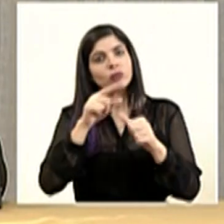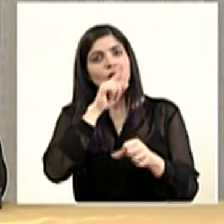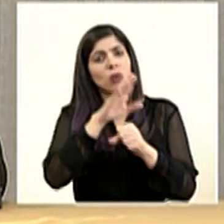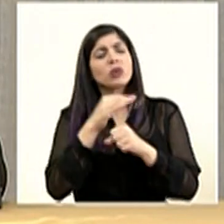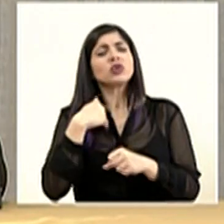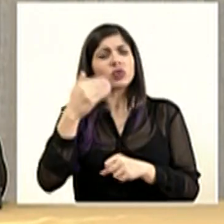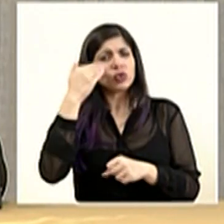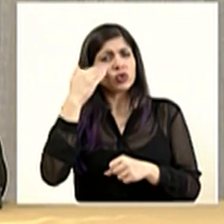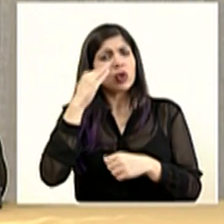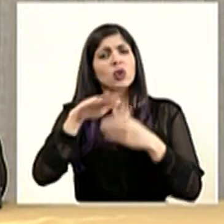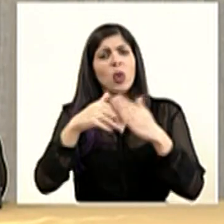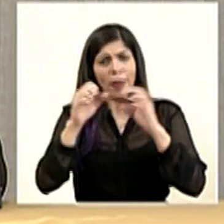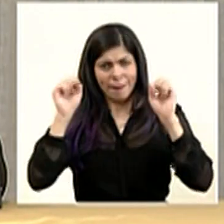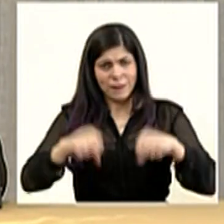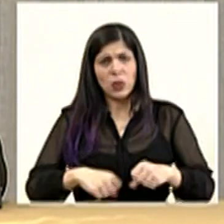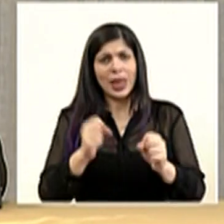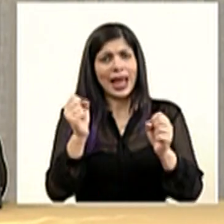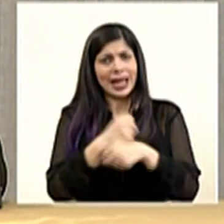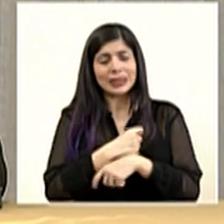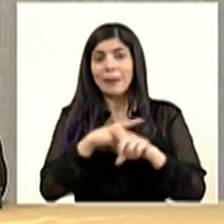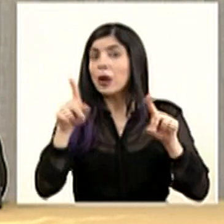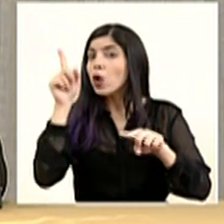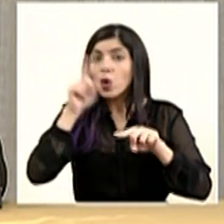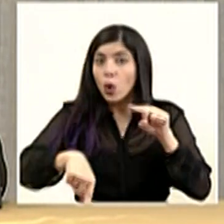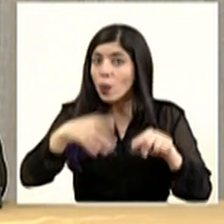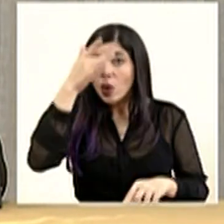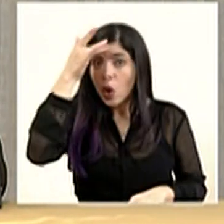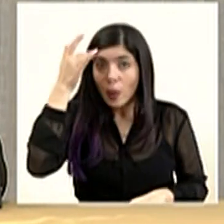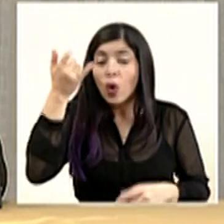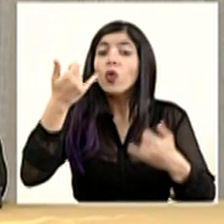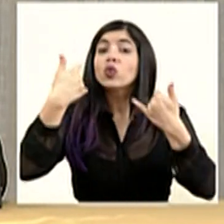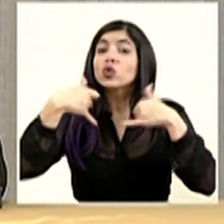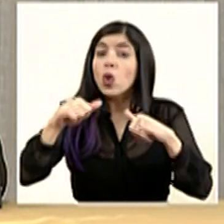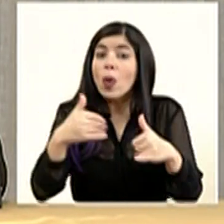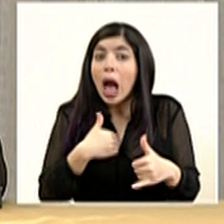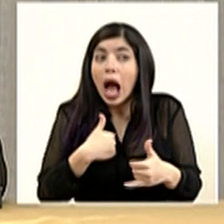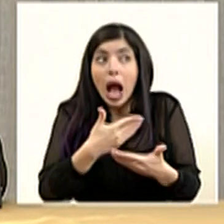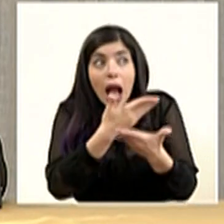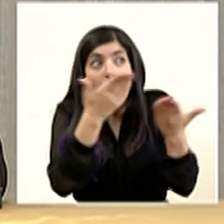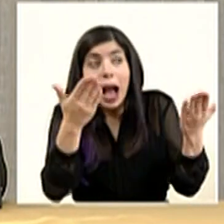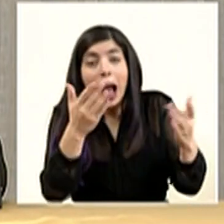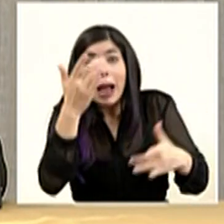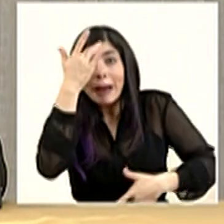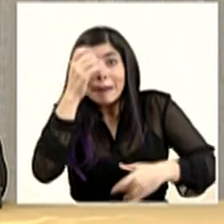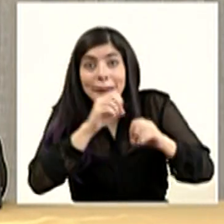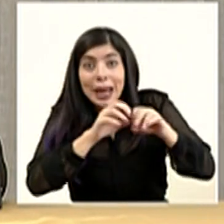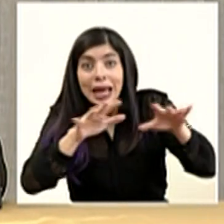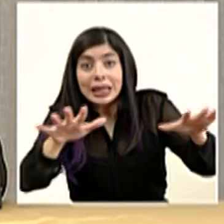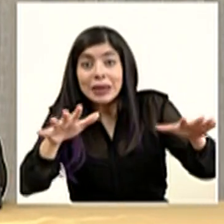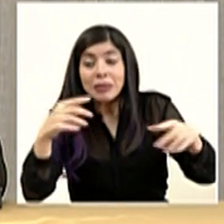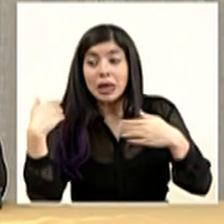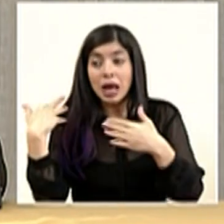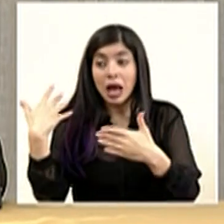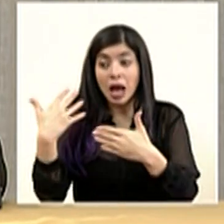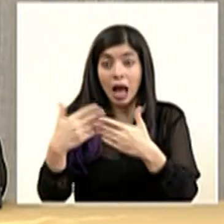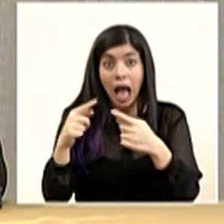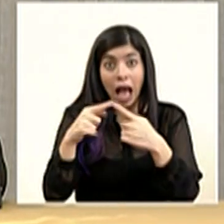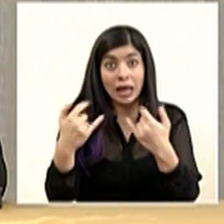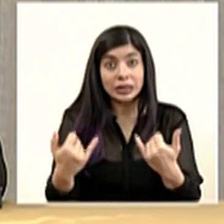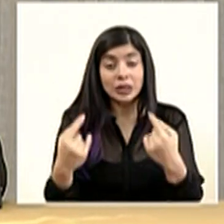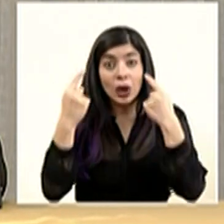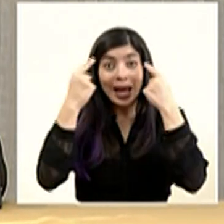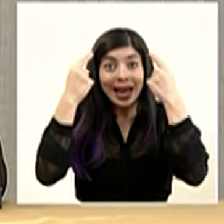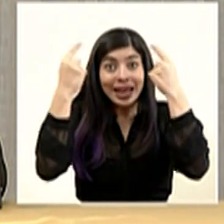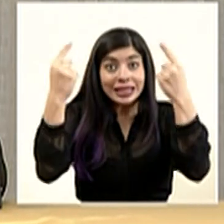sé que sí lo podemos hacer, pero no se nos olvidemos que estamos todavía en pandemia, que el éxito que hemos tenido hasta el momento,